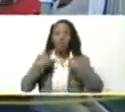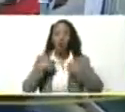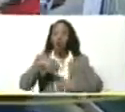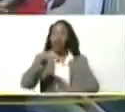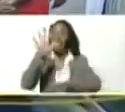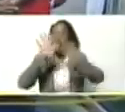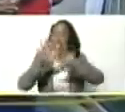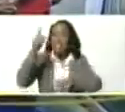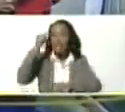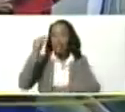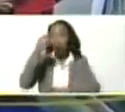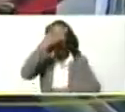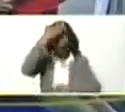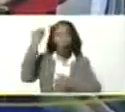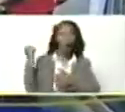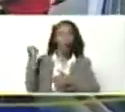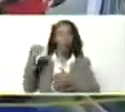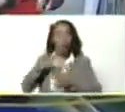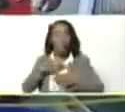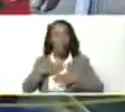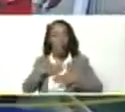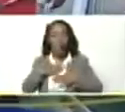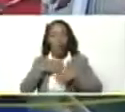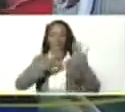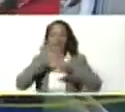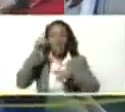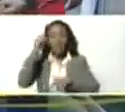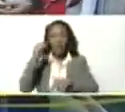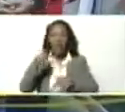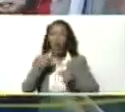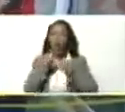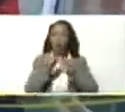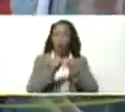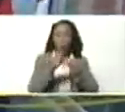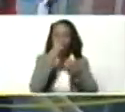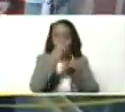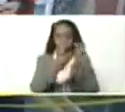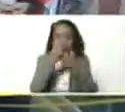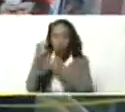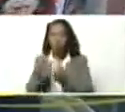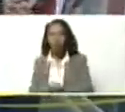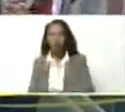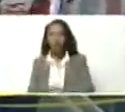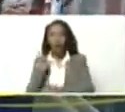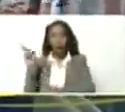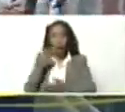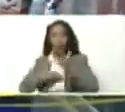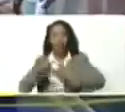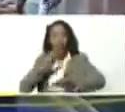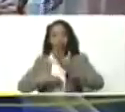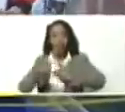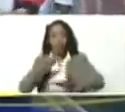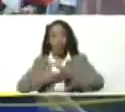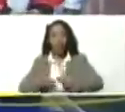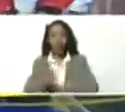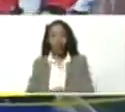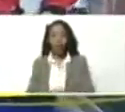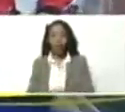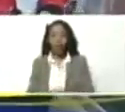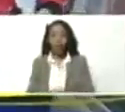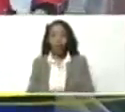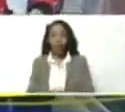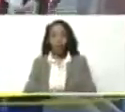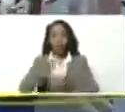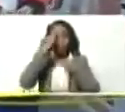15 días. Olvídense de mí 15 días. Seguimos, turismo. Presidente, parte de los servicios conexos que se están ofreciendo.